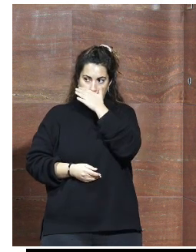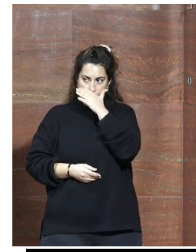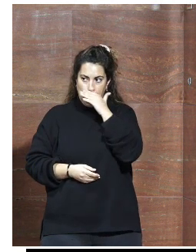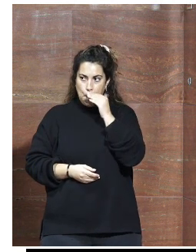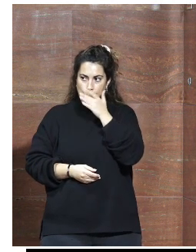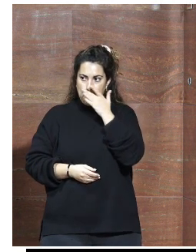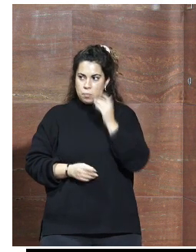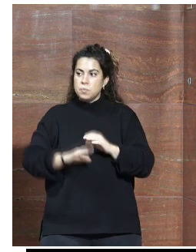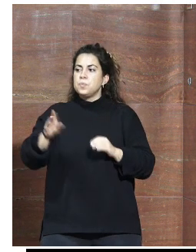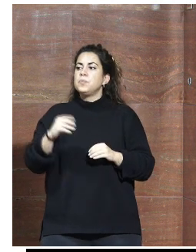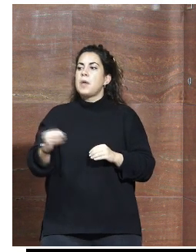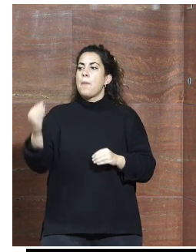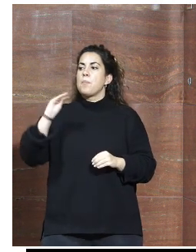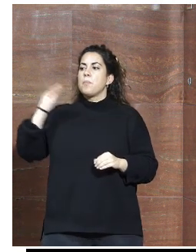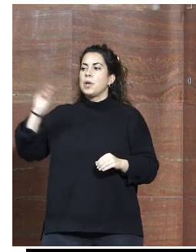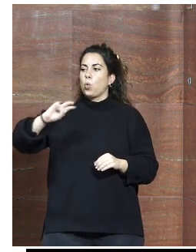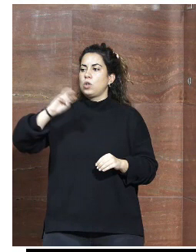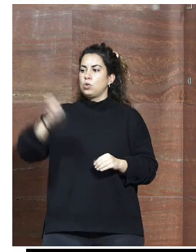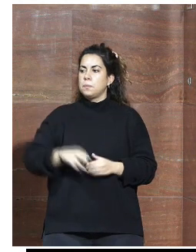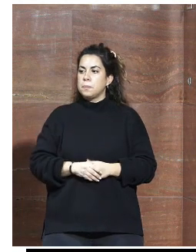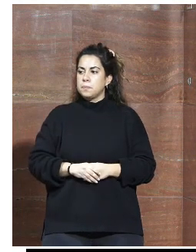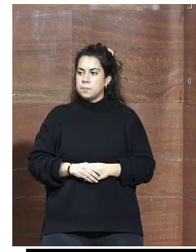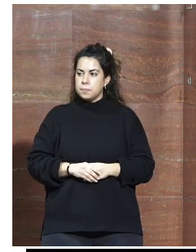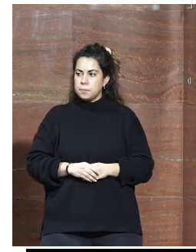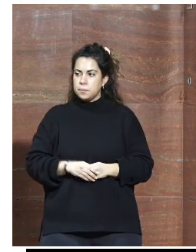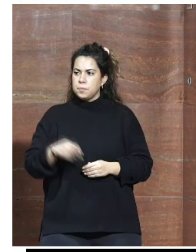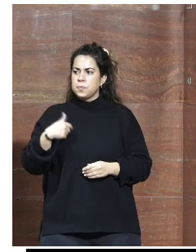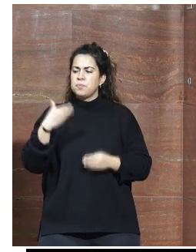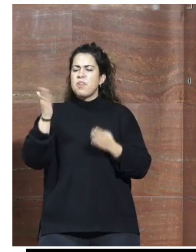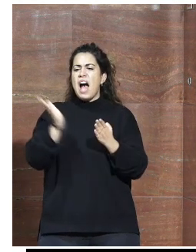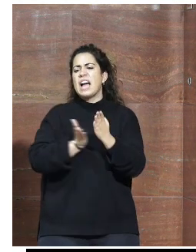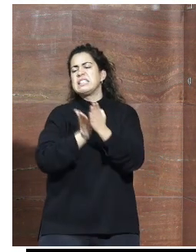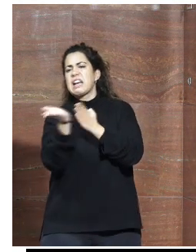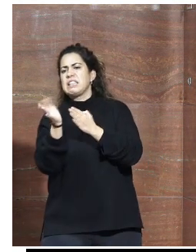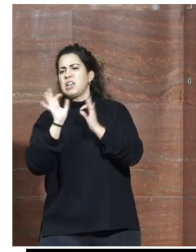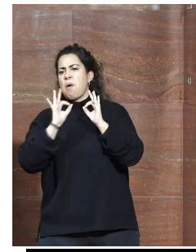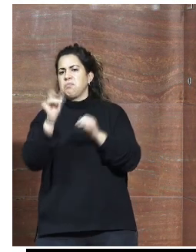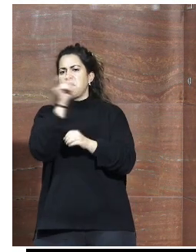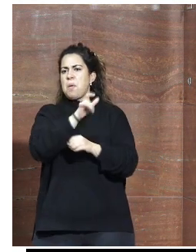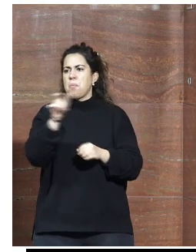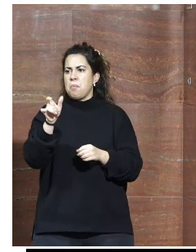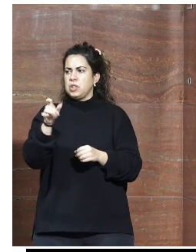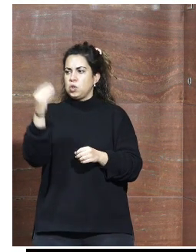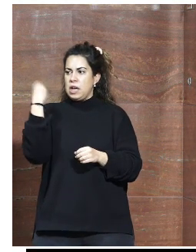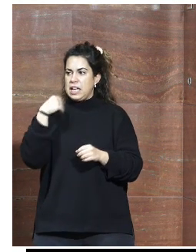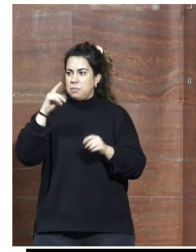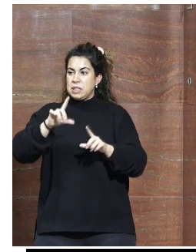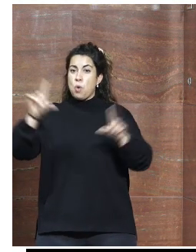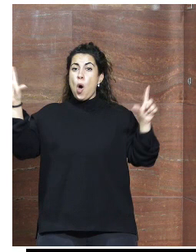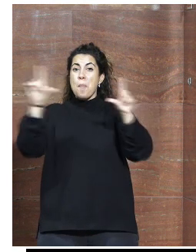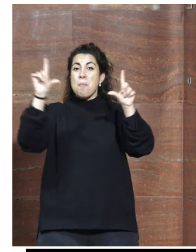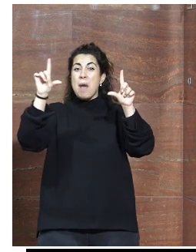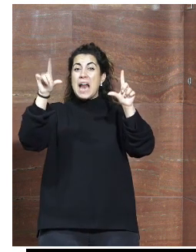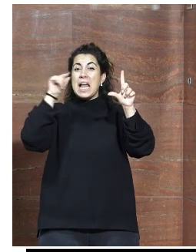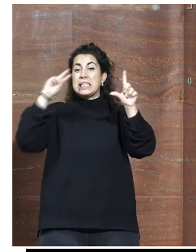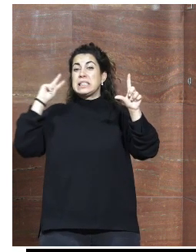Bueno, llega otra pregunta. ¿Qué alternativa hay para las personas que no pueden ver estos paneles interactivos,